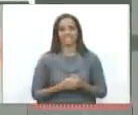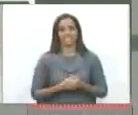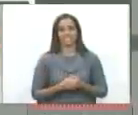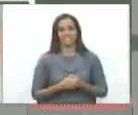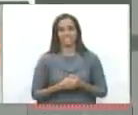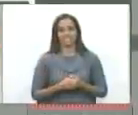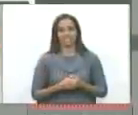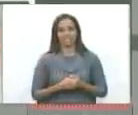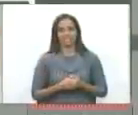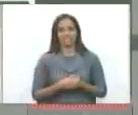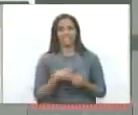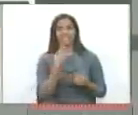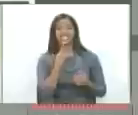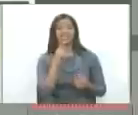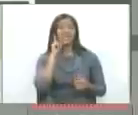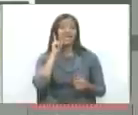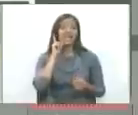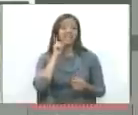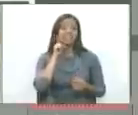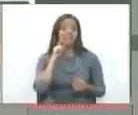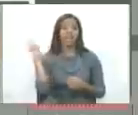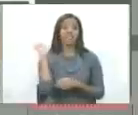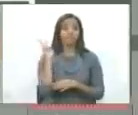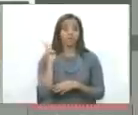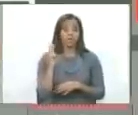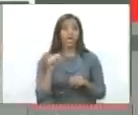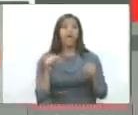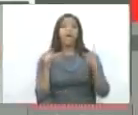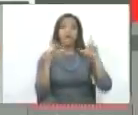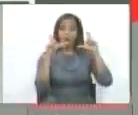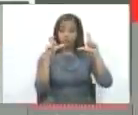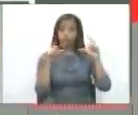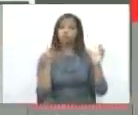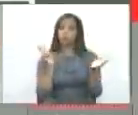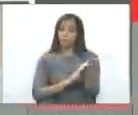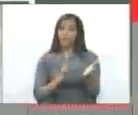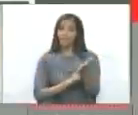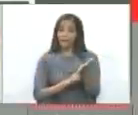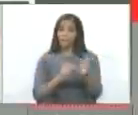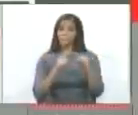refiriéndose que eran de Venezuela. Las fotos son ciertas, son verdaderas, pero